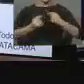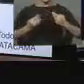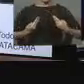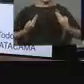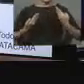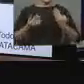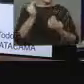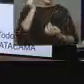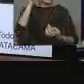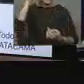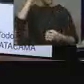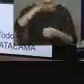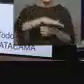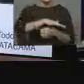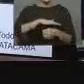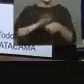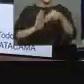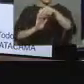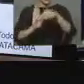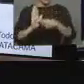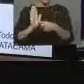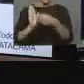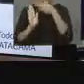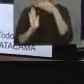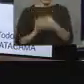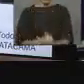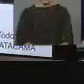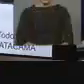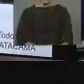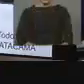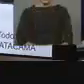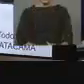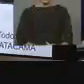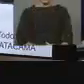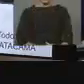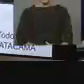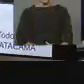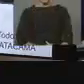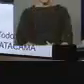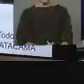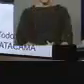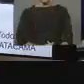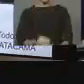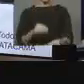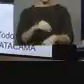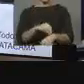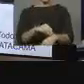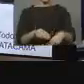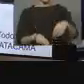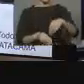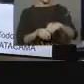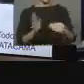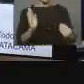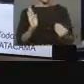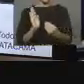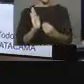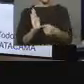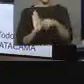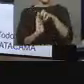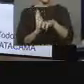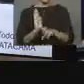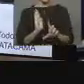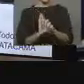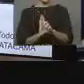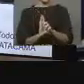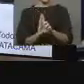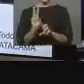mujeres en las difíciles situaciones que la norma prevé. Concluyo, señor presidente, anunciando mi voto favorable a este proyecto de